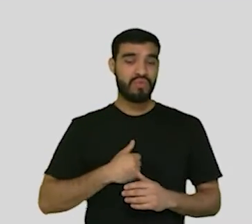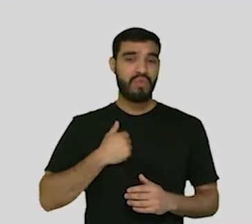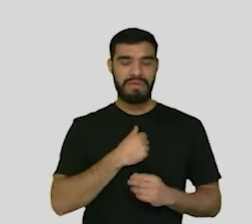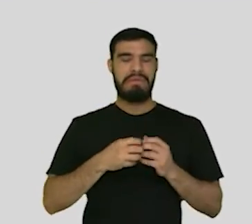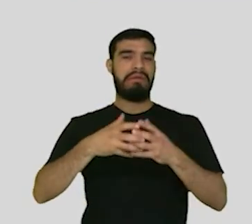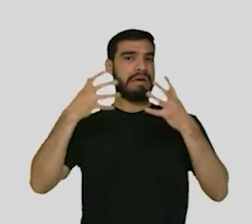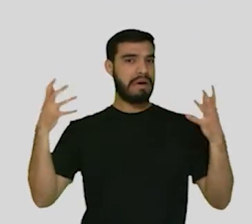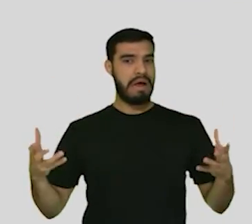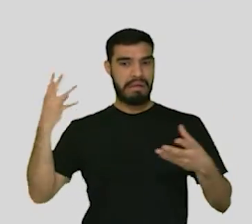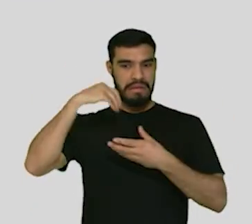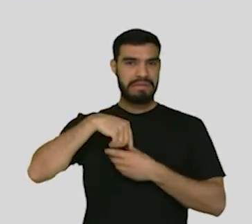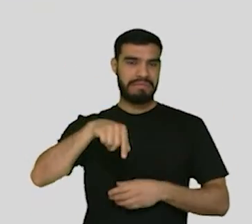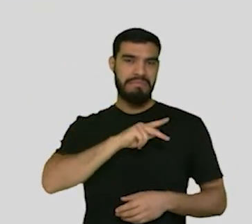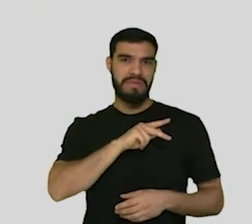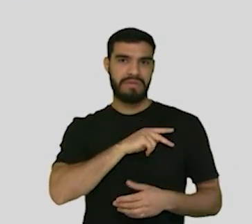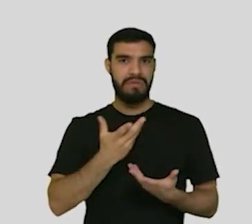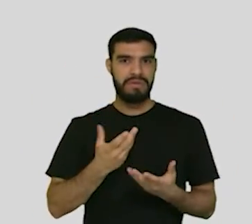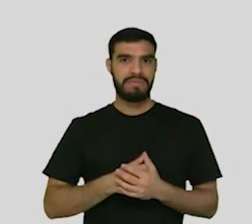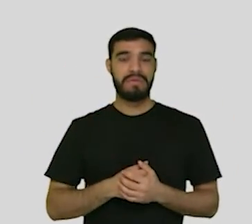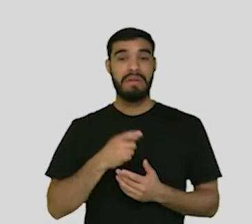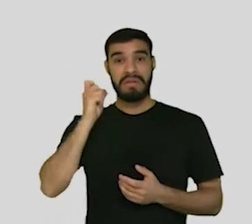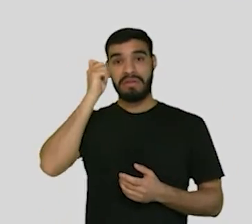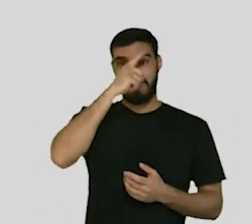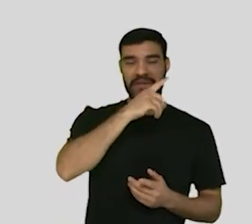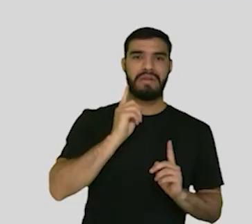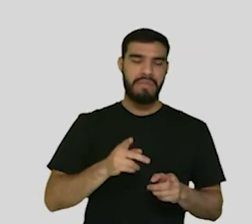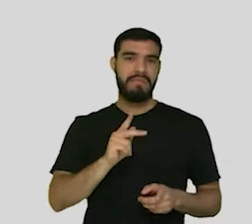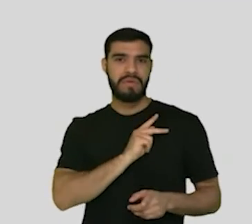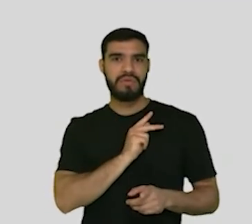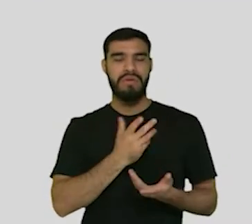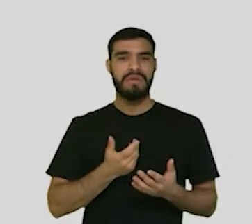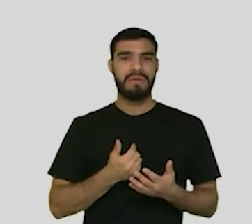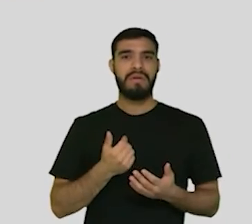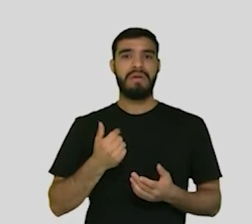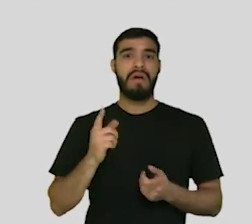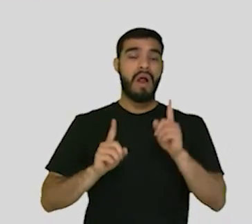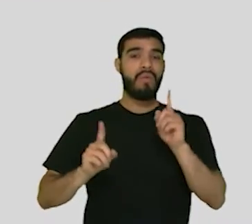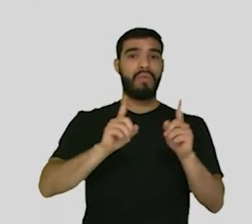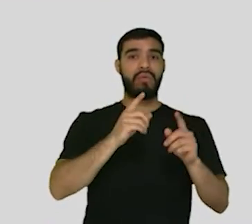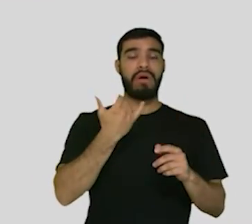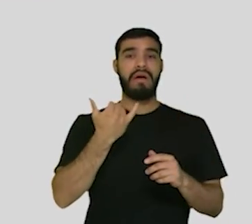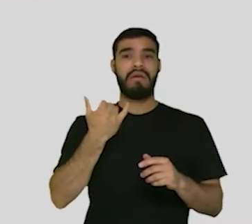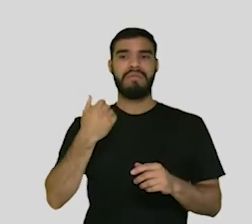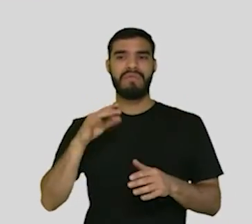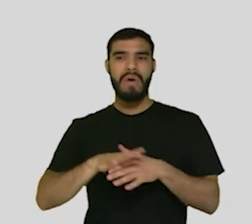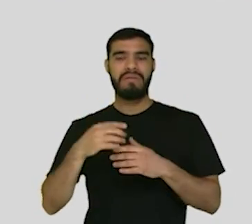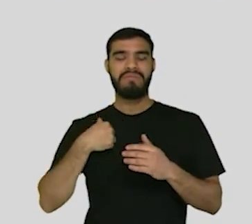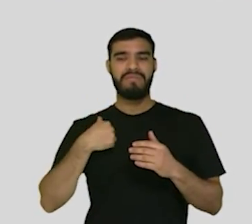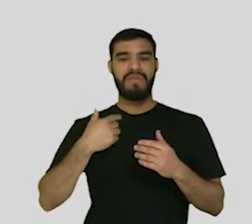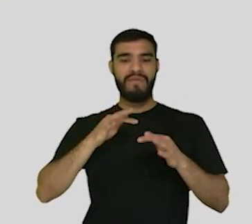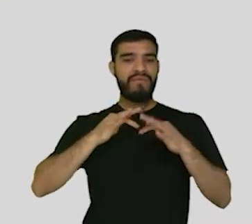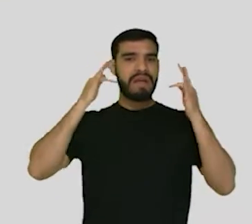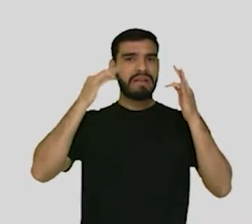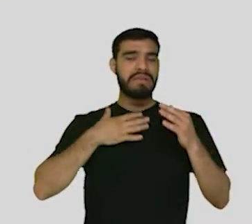apeta pisape esa persona va esa paja pe apeta pisape amo ame oja no va ningo pe apa